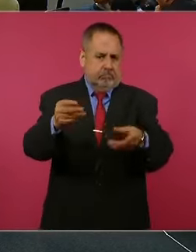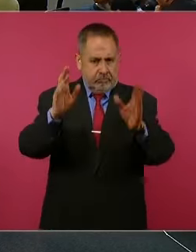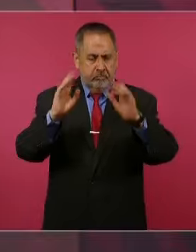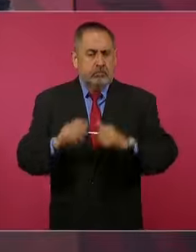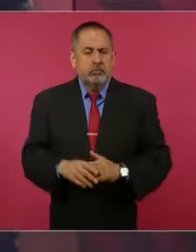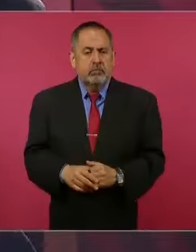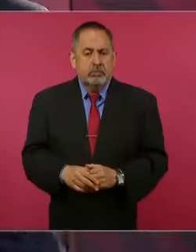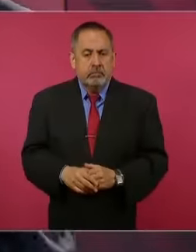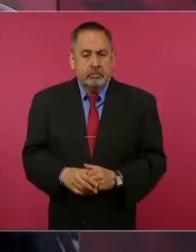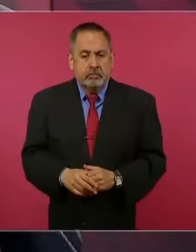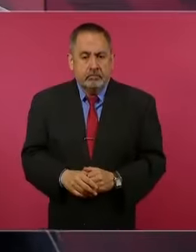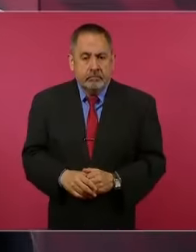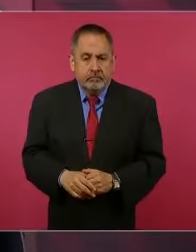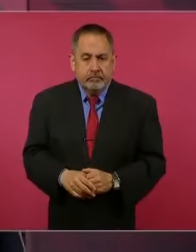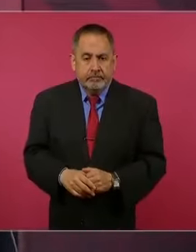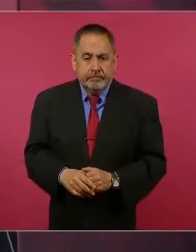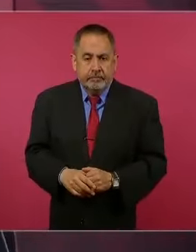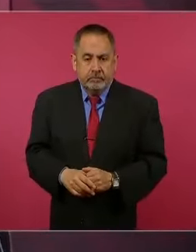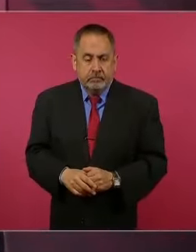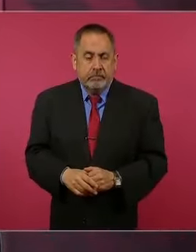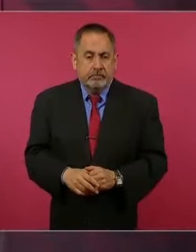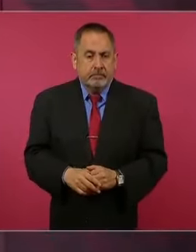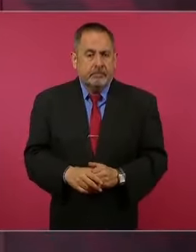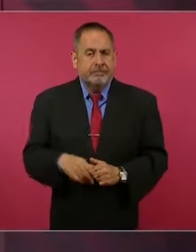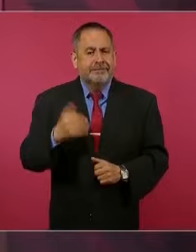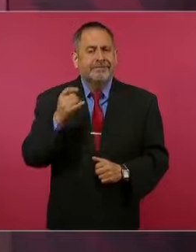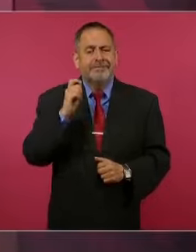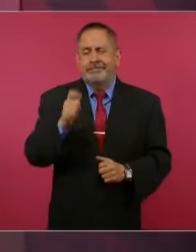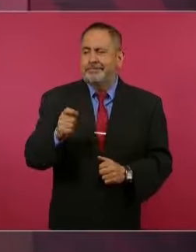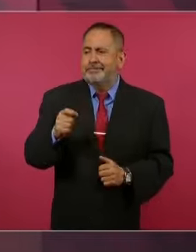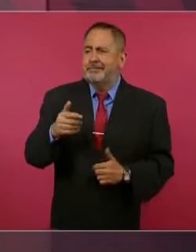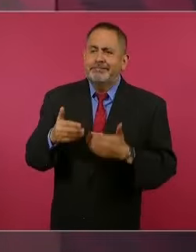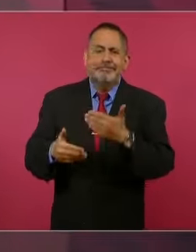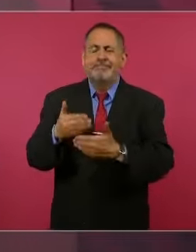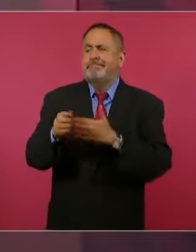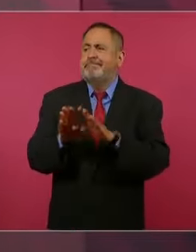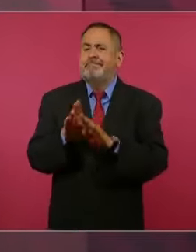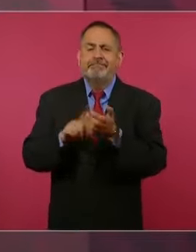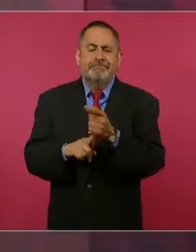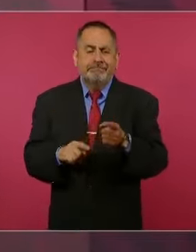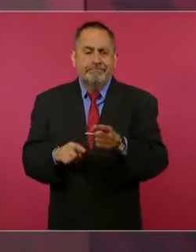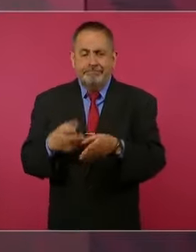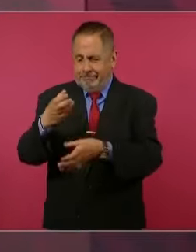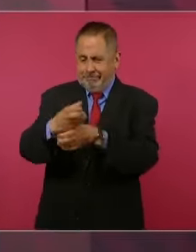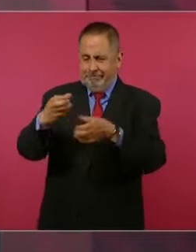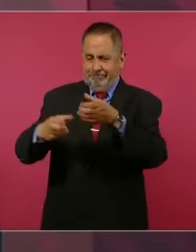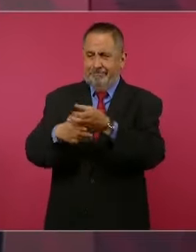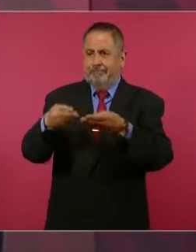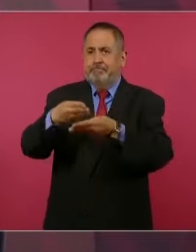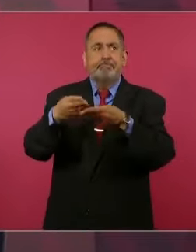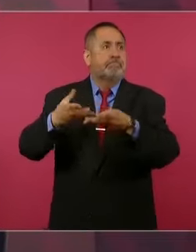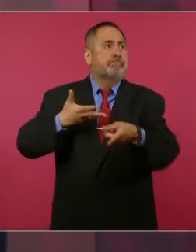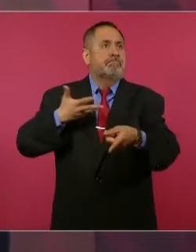y este no solo avanzar en lo